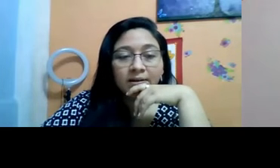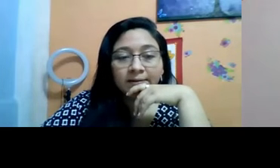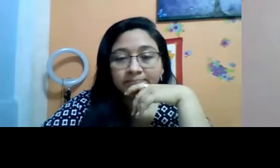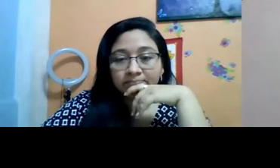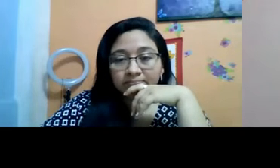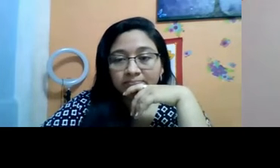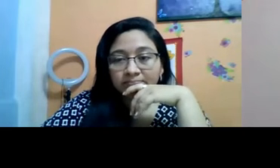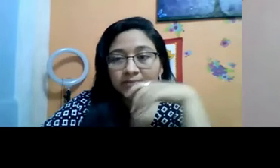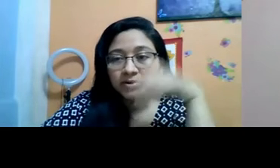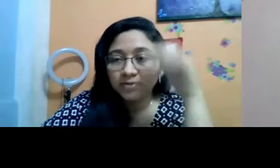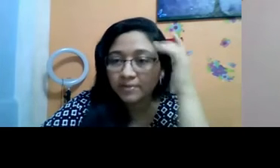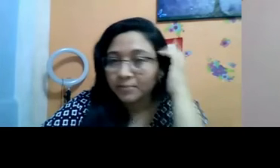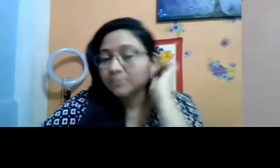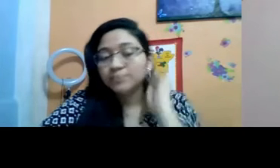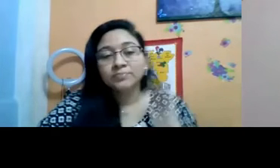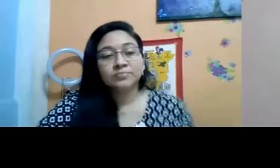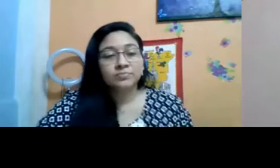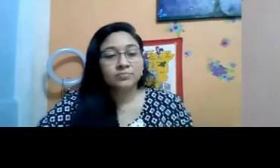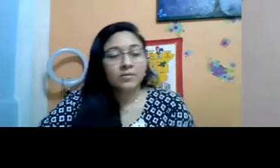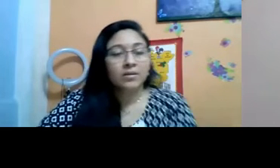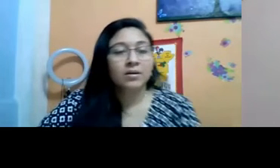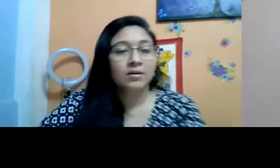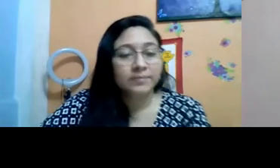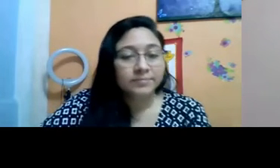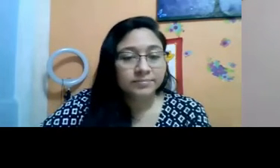De nada. Por eso estamos.